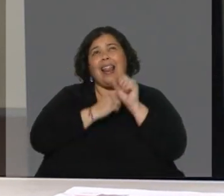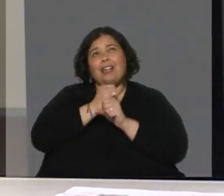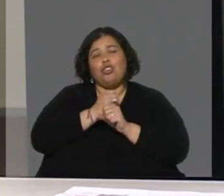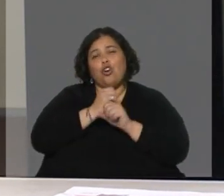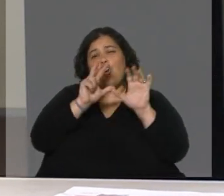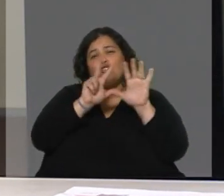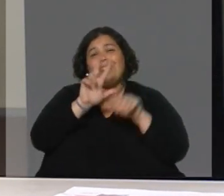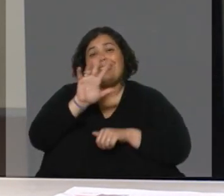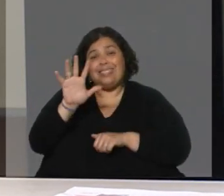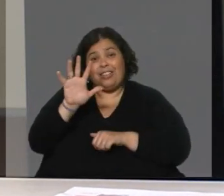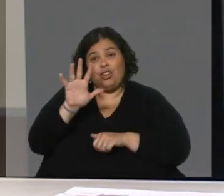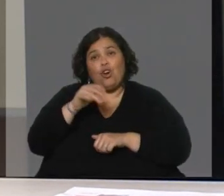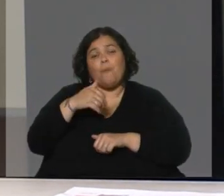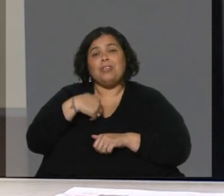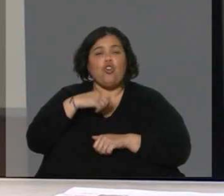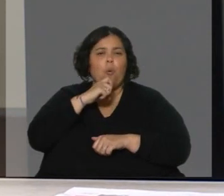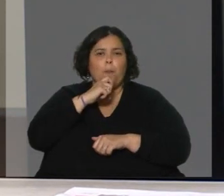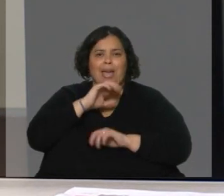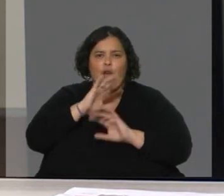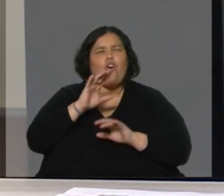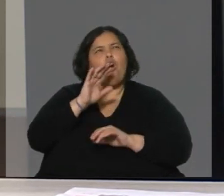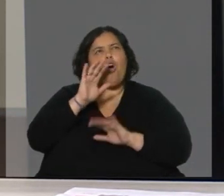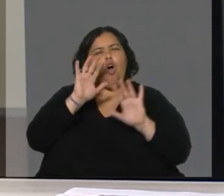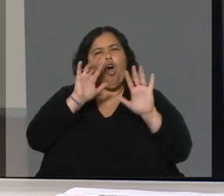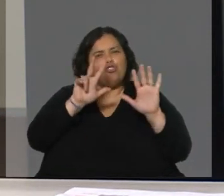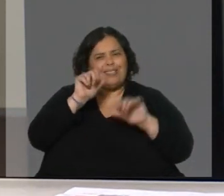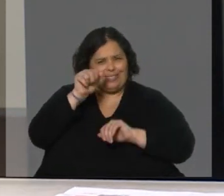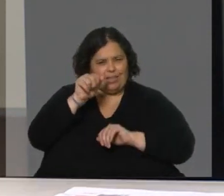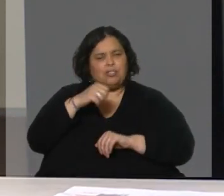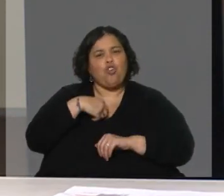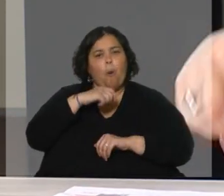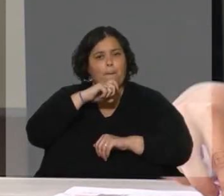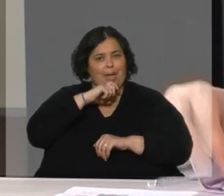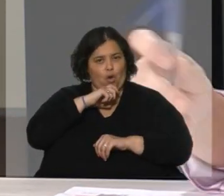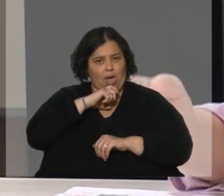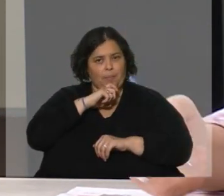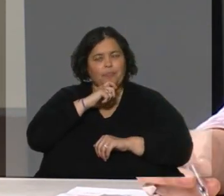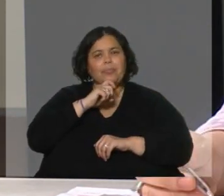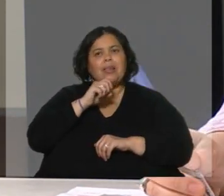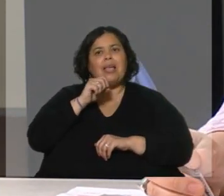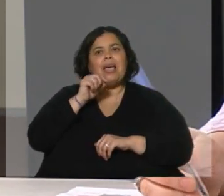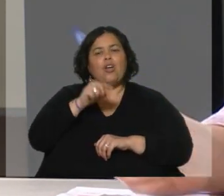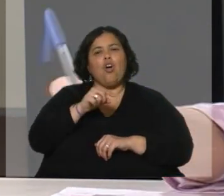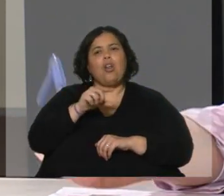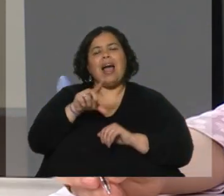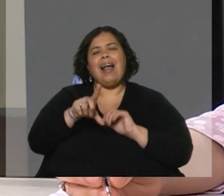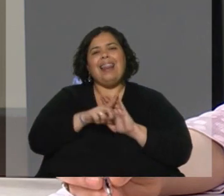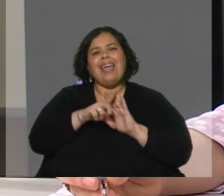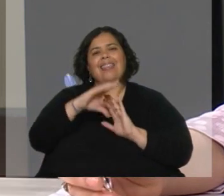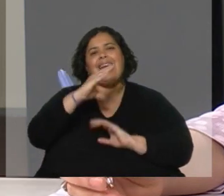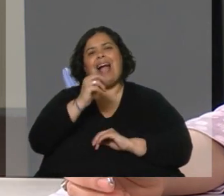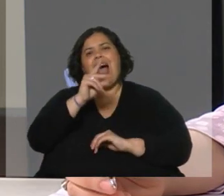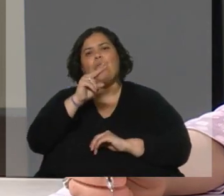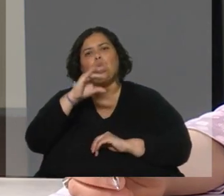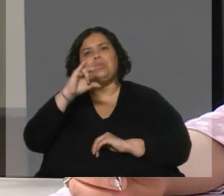creo me enojé con la ley de caducidad y nunca más en la vida fui a ninguna